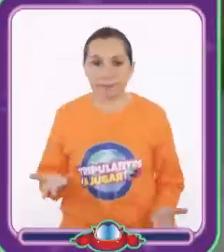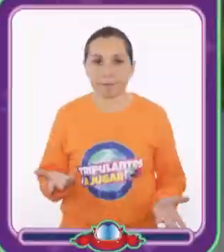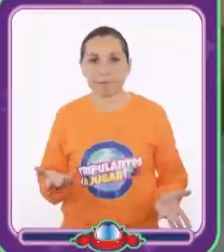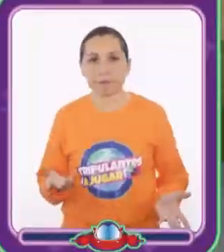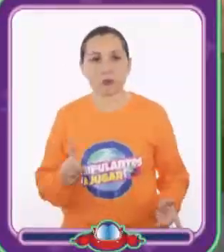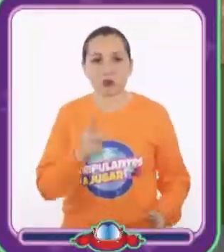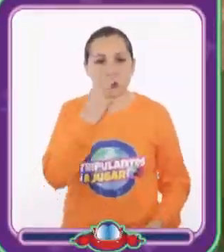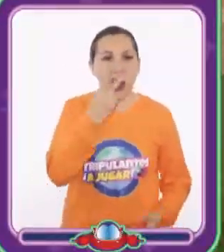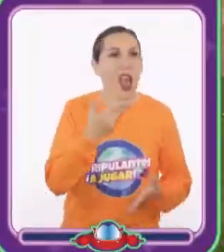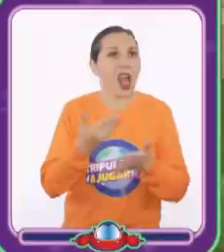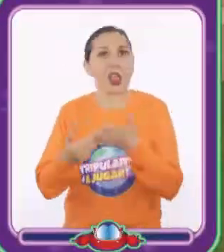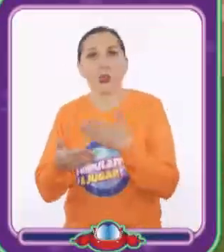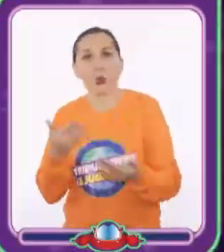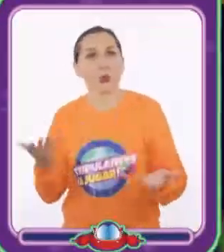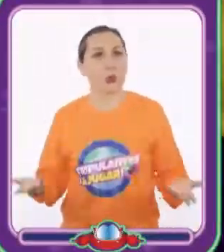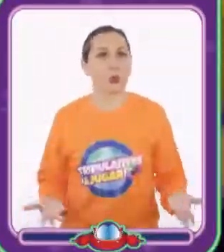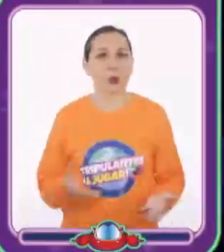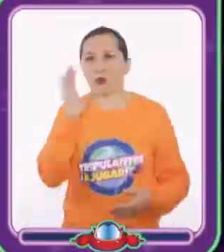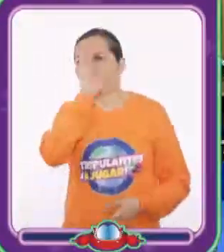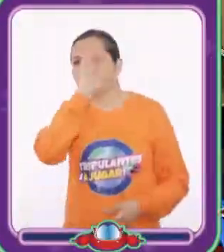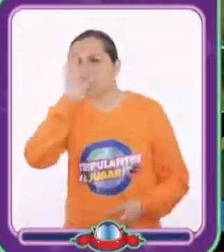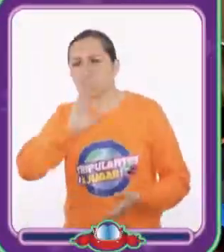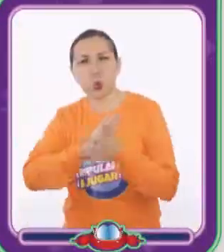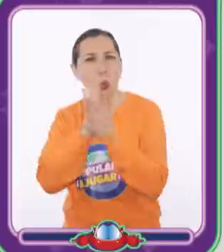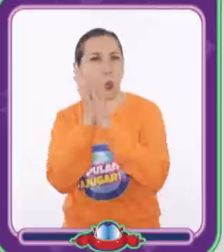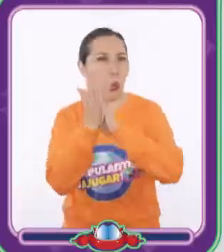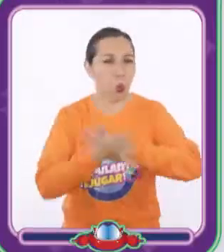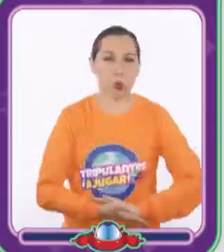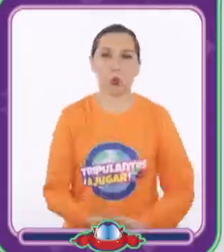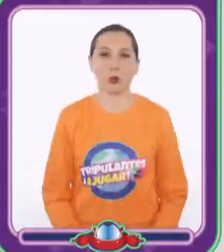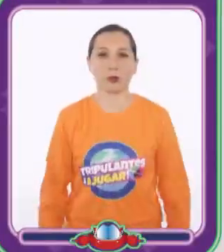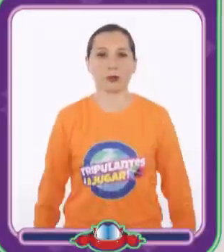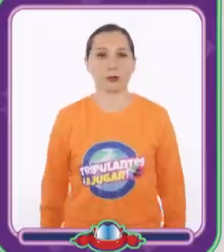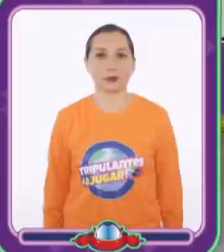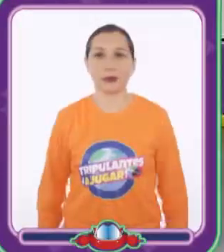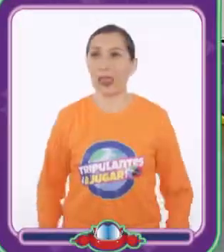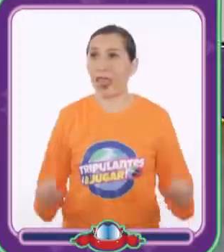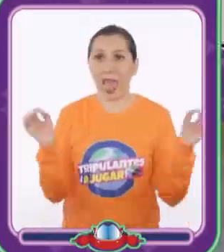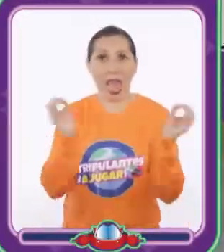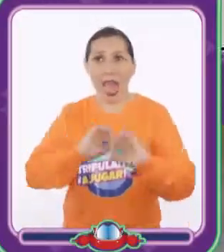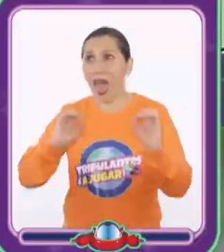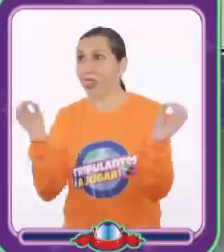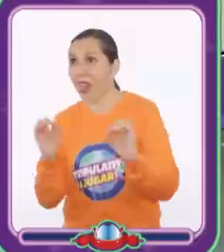No veo. ¿Dónde podrán haber? Vaya, Gaspar, busquemos por todos lados.